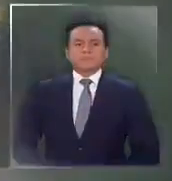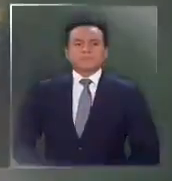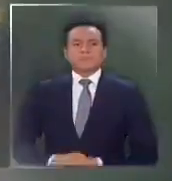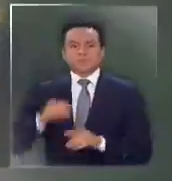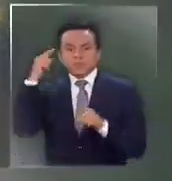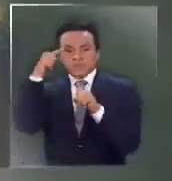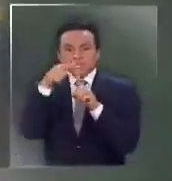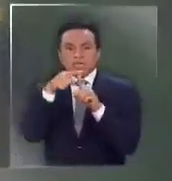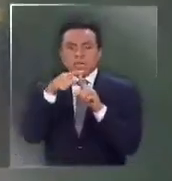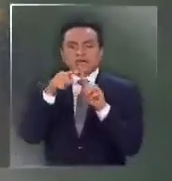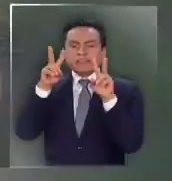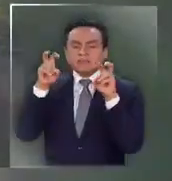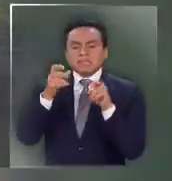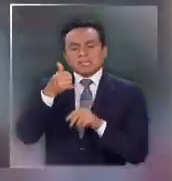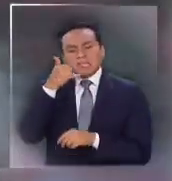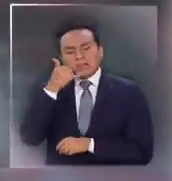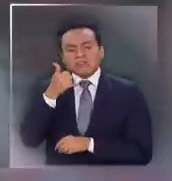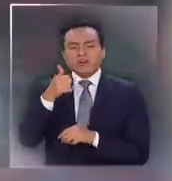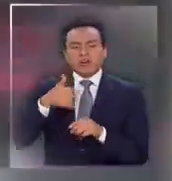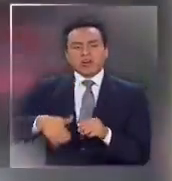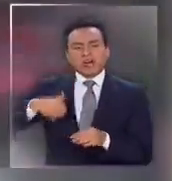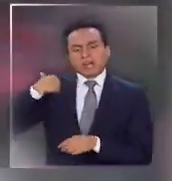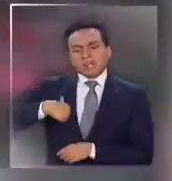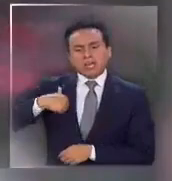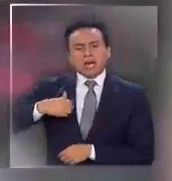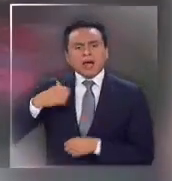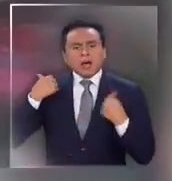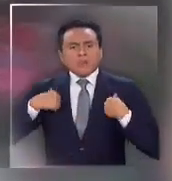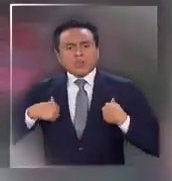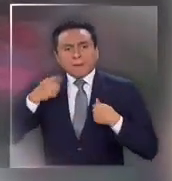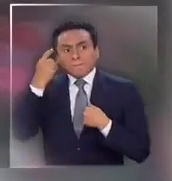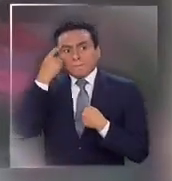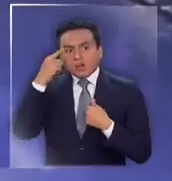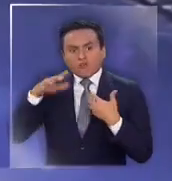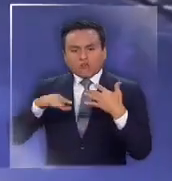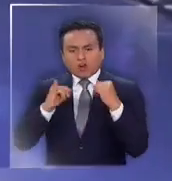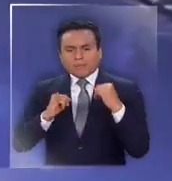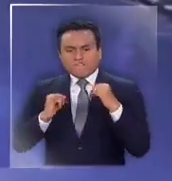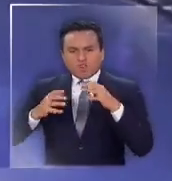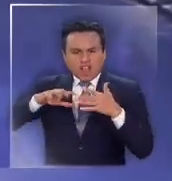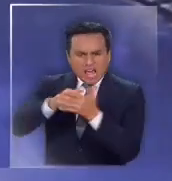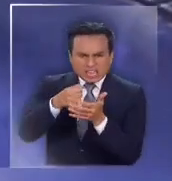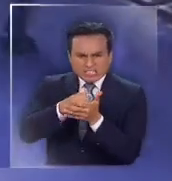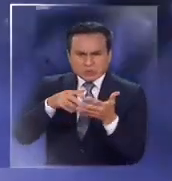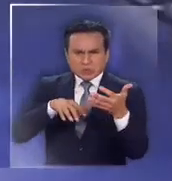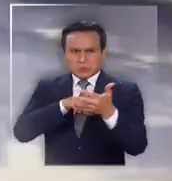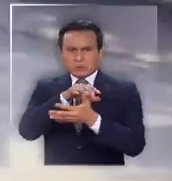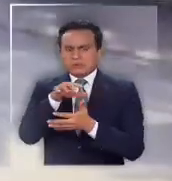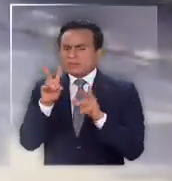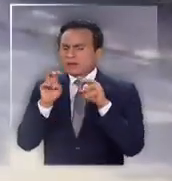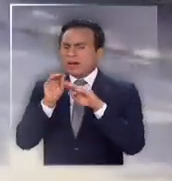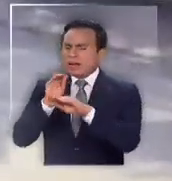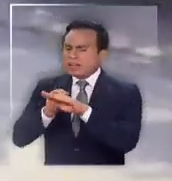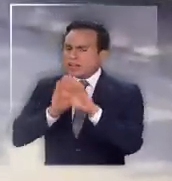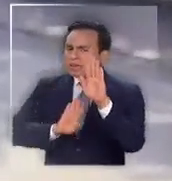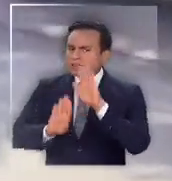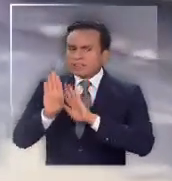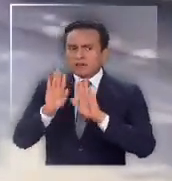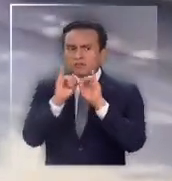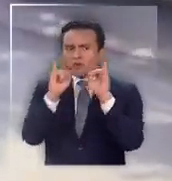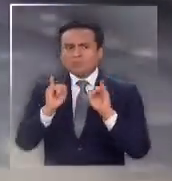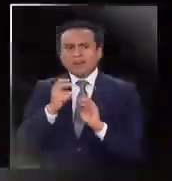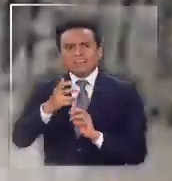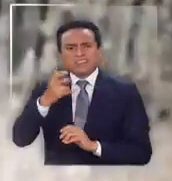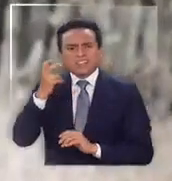El botín nunca va más allá de un teléfono, una cartera o una mochila, pero la violencia con que ahora se están realizando vuelve a poner una señal de alerta sobre este tipo de